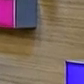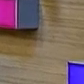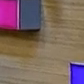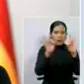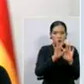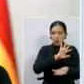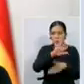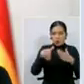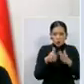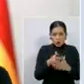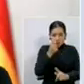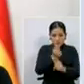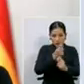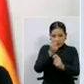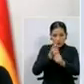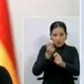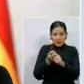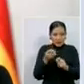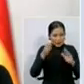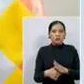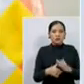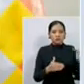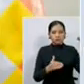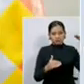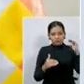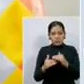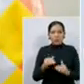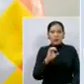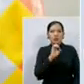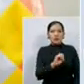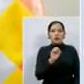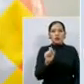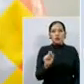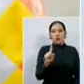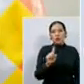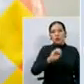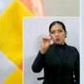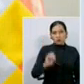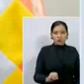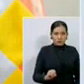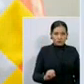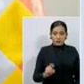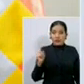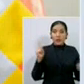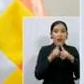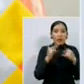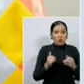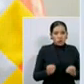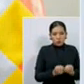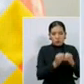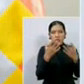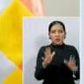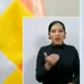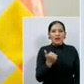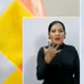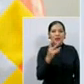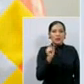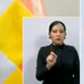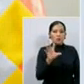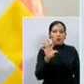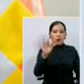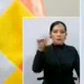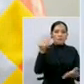dicho enemigos internos y externos en tratar de generar esa desestabilización, en tratar de señalar que existe una